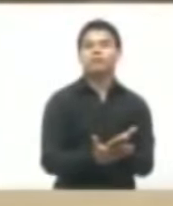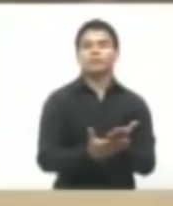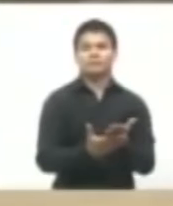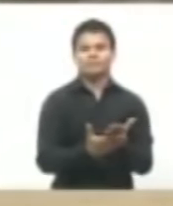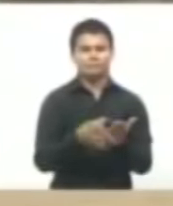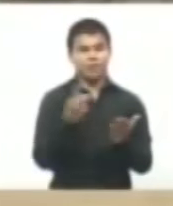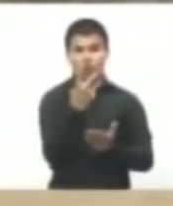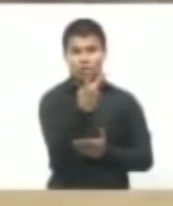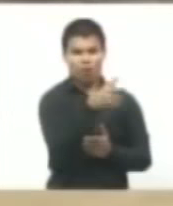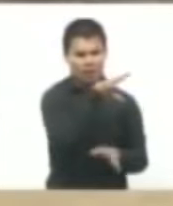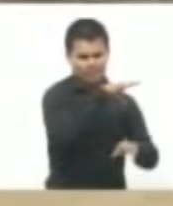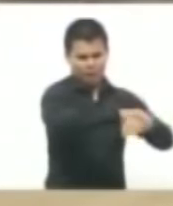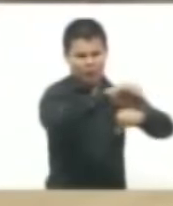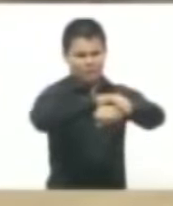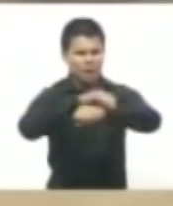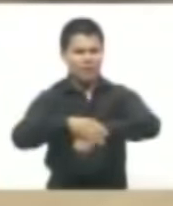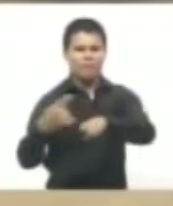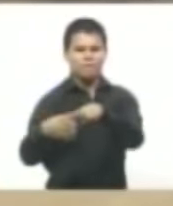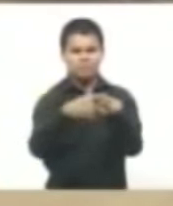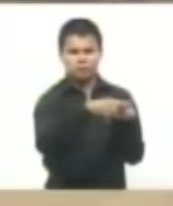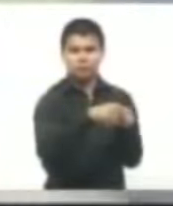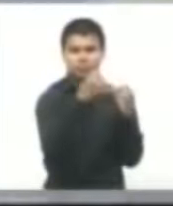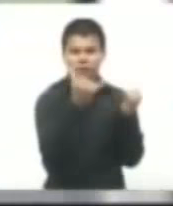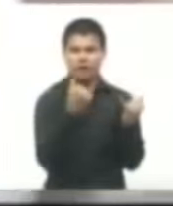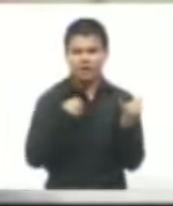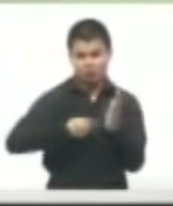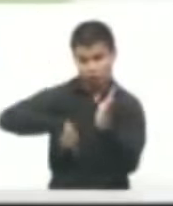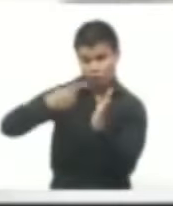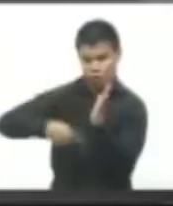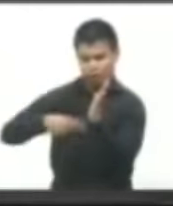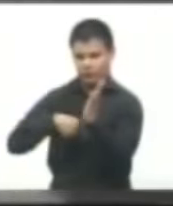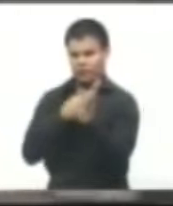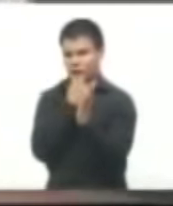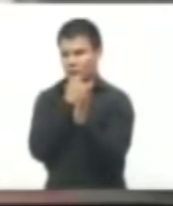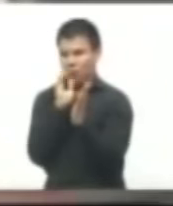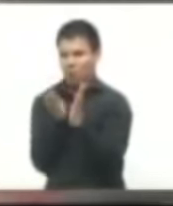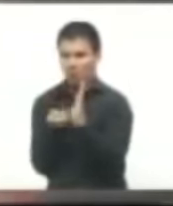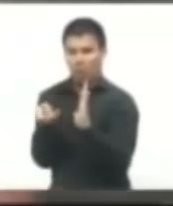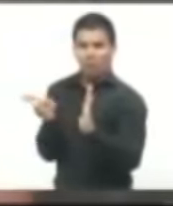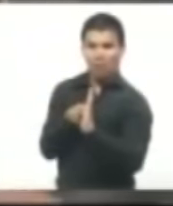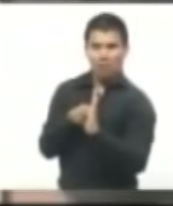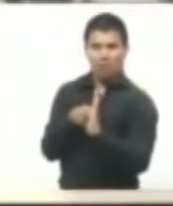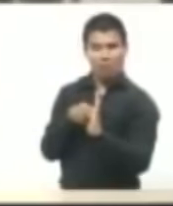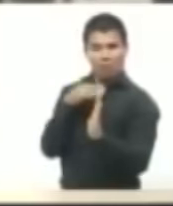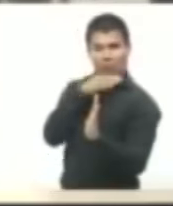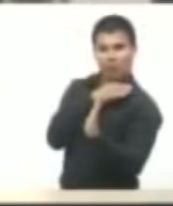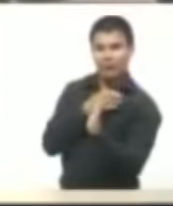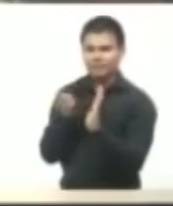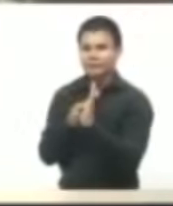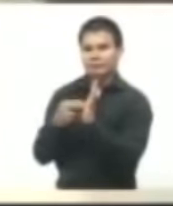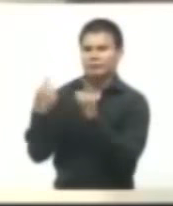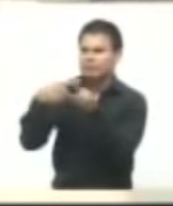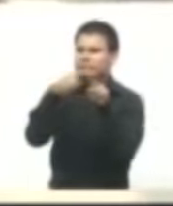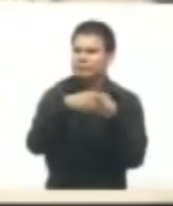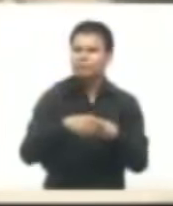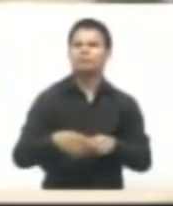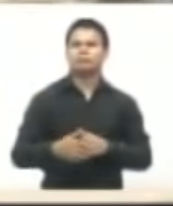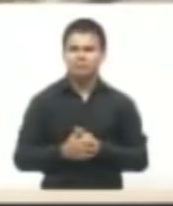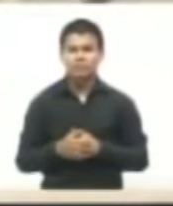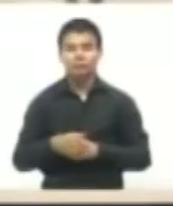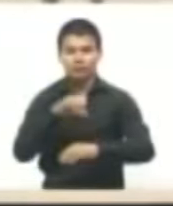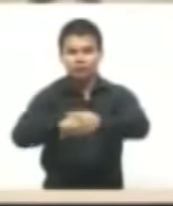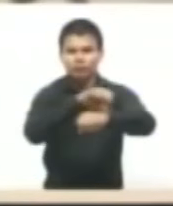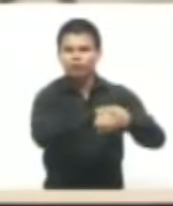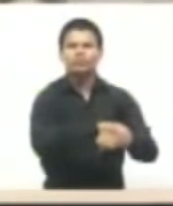funcionarios por posibles irregularidades en la contratación de arriendo de la sede del ICA en el municipio de San Marcos, Sucre. Los capturados